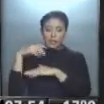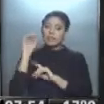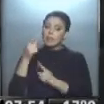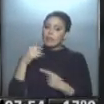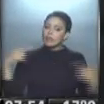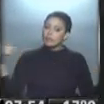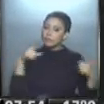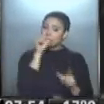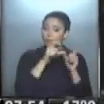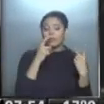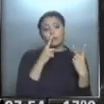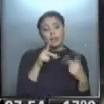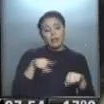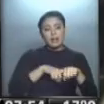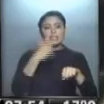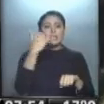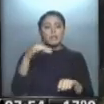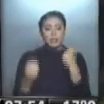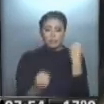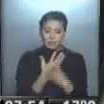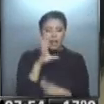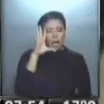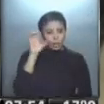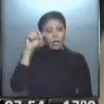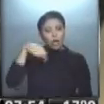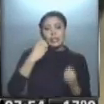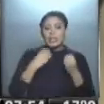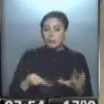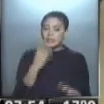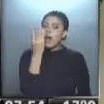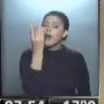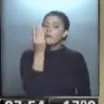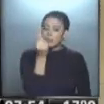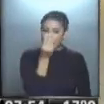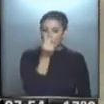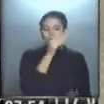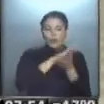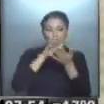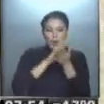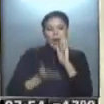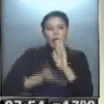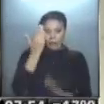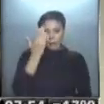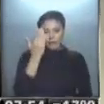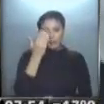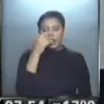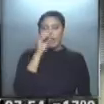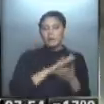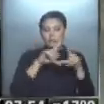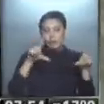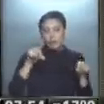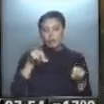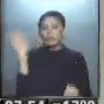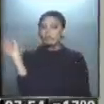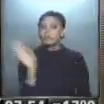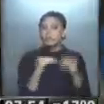vérselas con los pasajeros a partir de las 6:30 de la mañana. Recordemos, hoy comenzó a regir entonces el aumento tarifario, el aumento del boleto, las